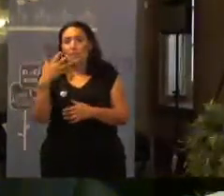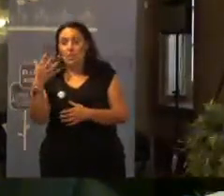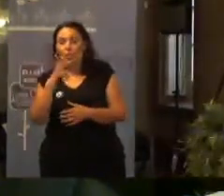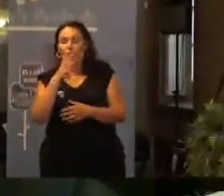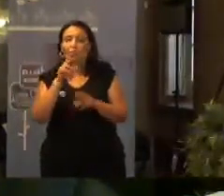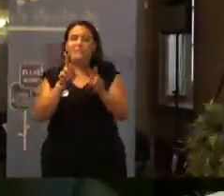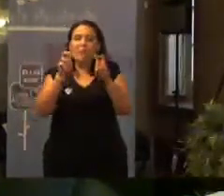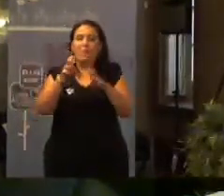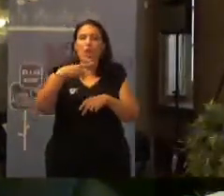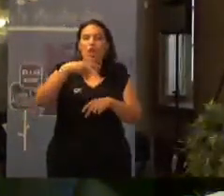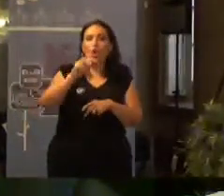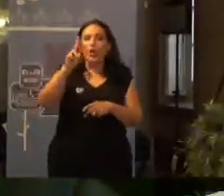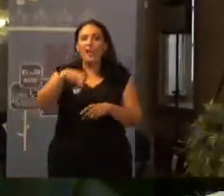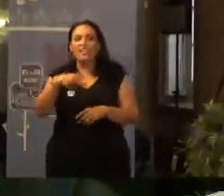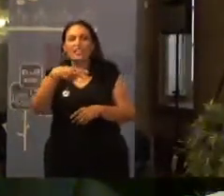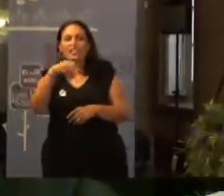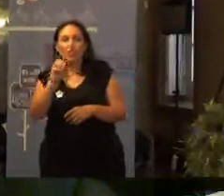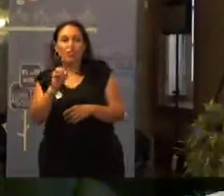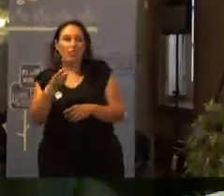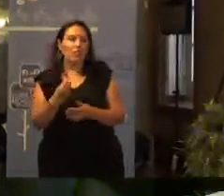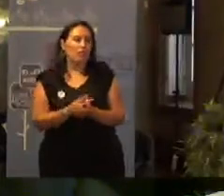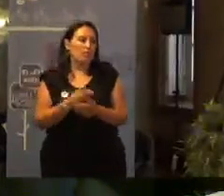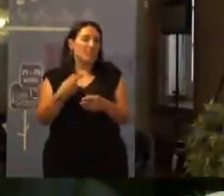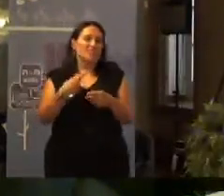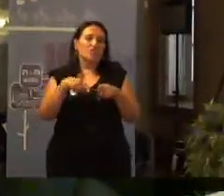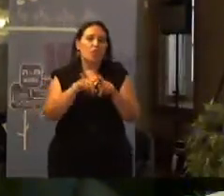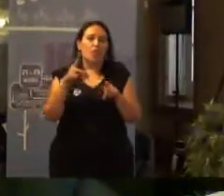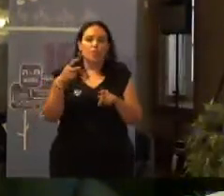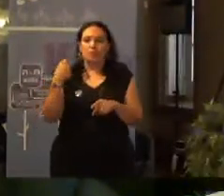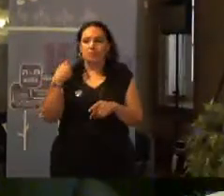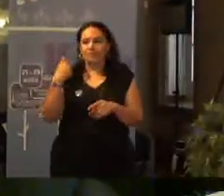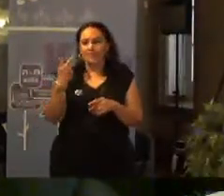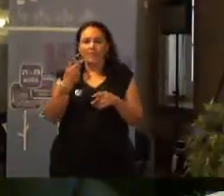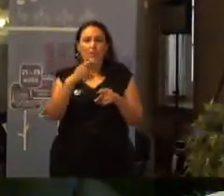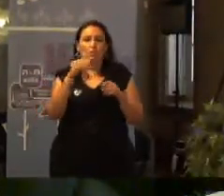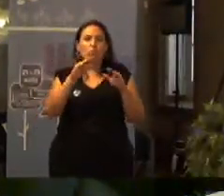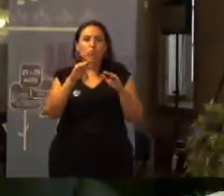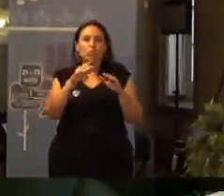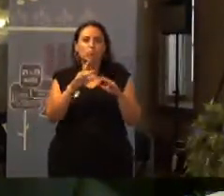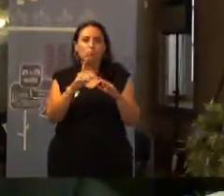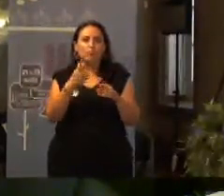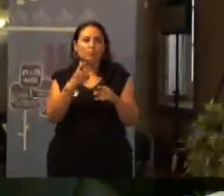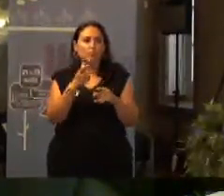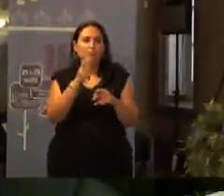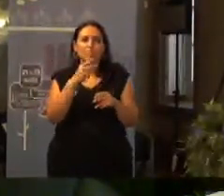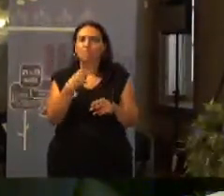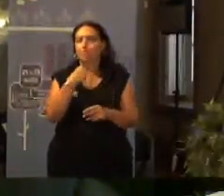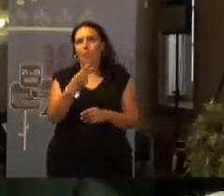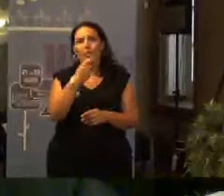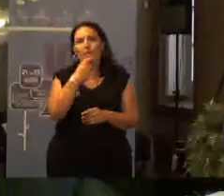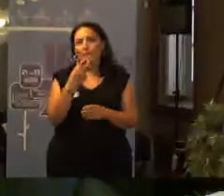etc., que parecía a fábula de George Orwell chamada de la granja de Animal Farm. Bien,